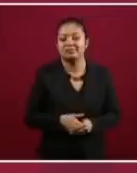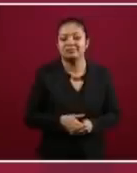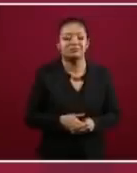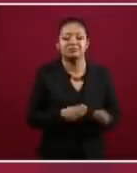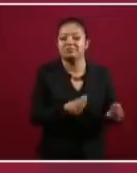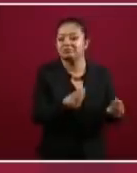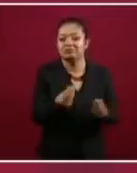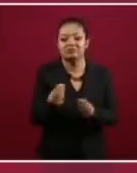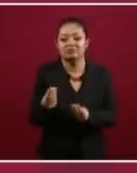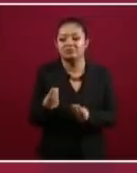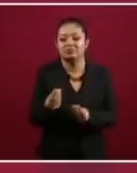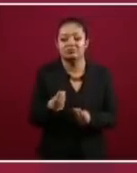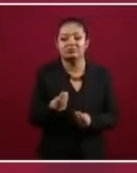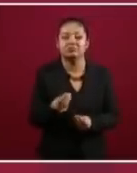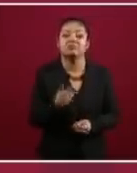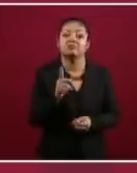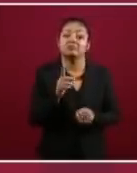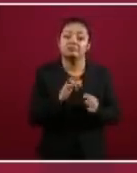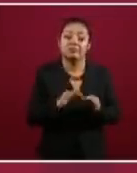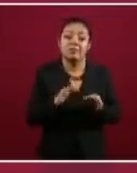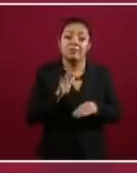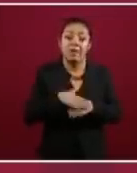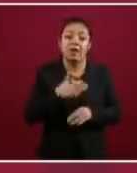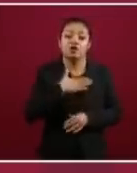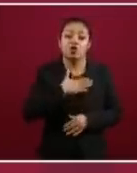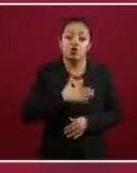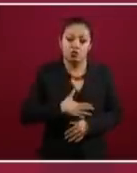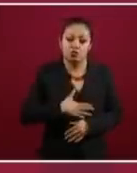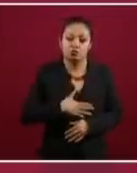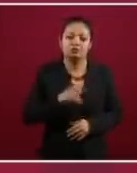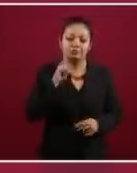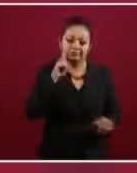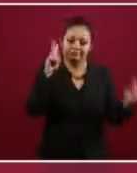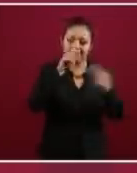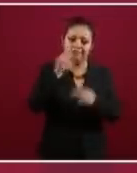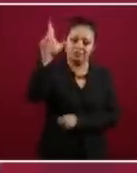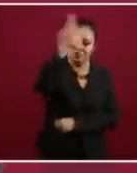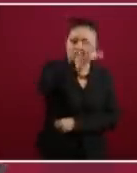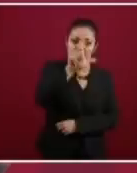Mucho. Lo más justo es que nos veamos la próxima semana,